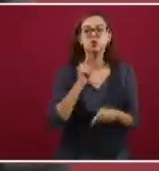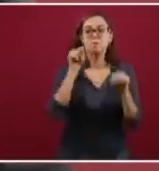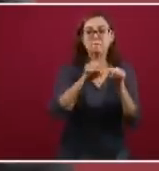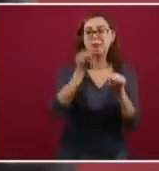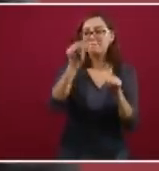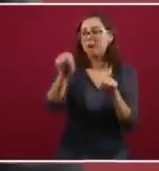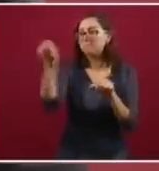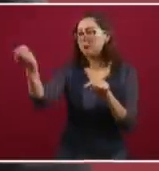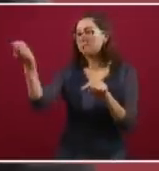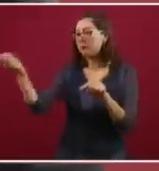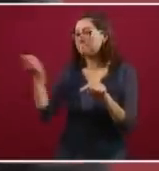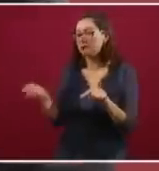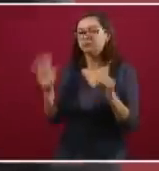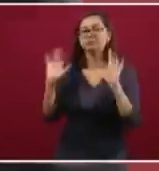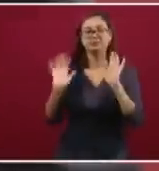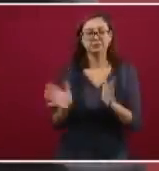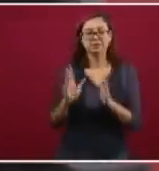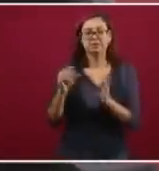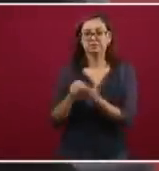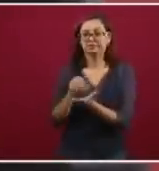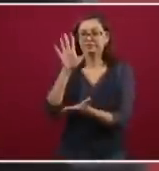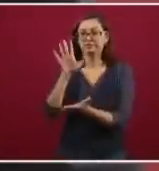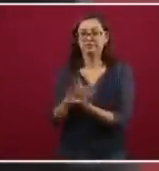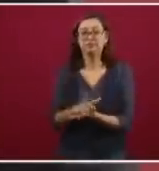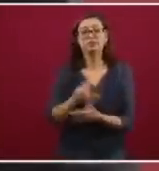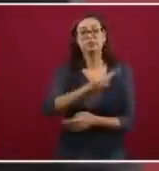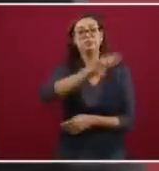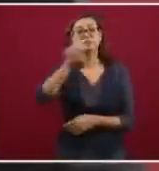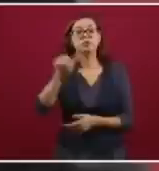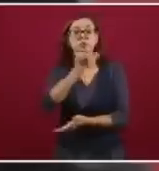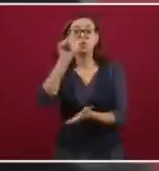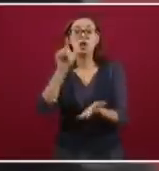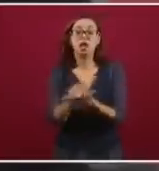Y luego viene una reforma